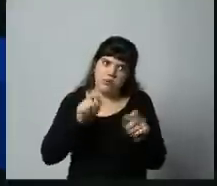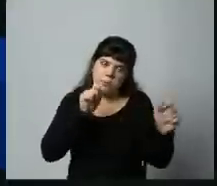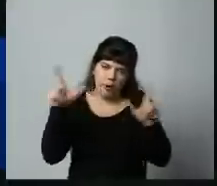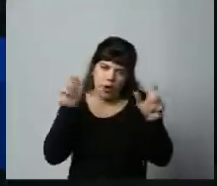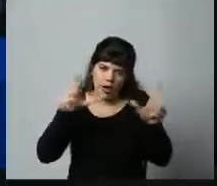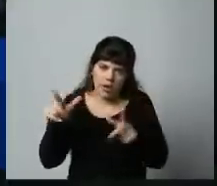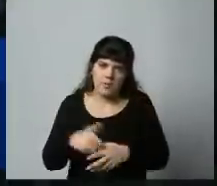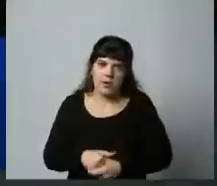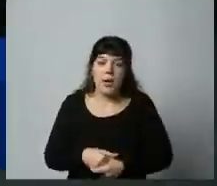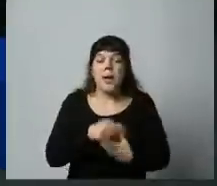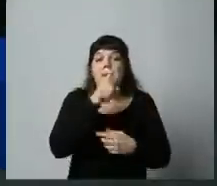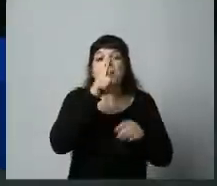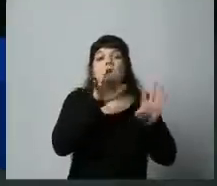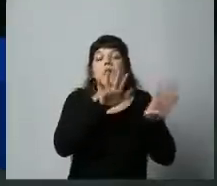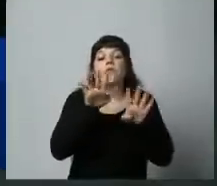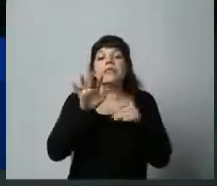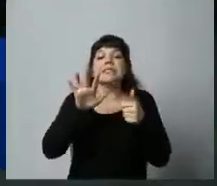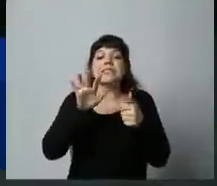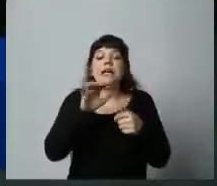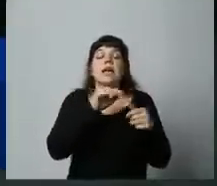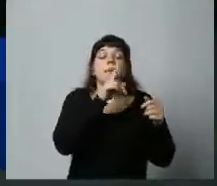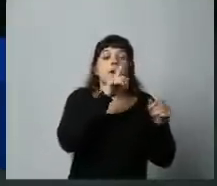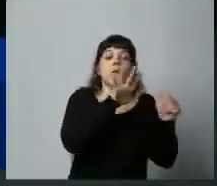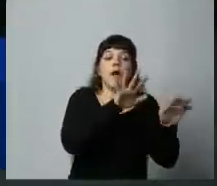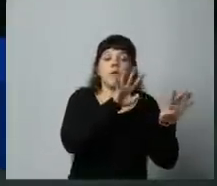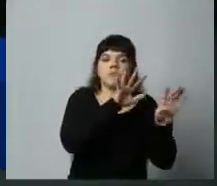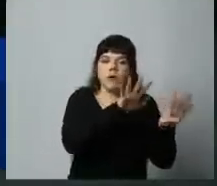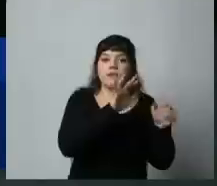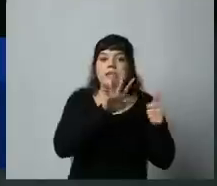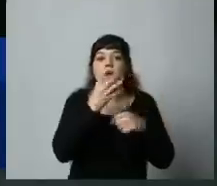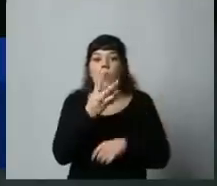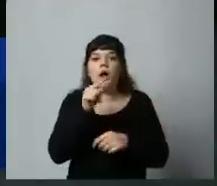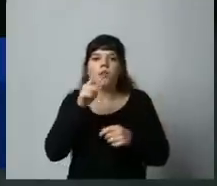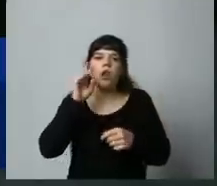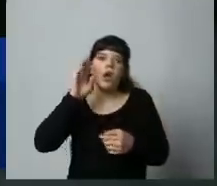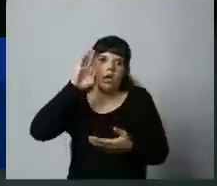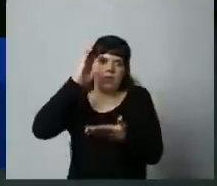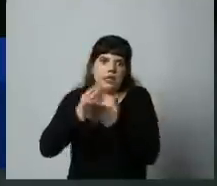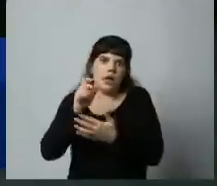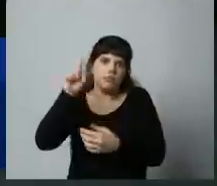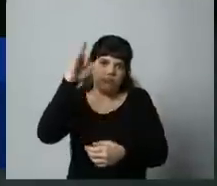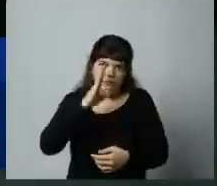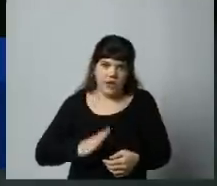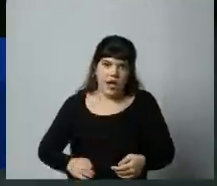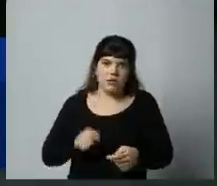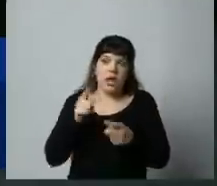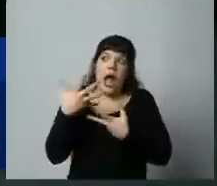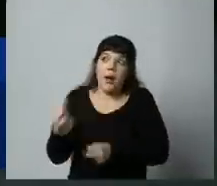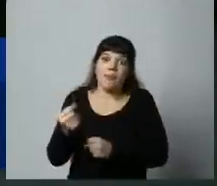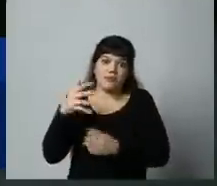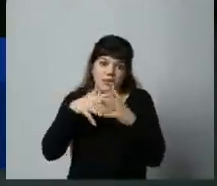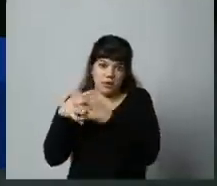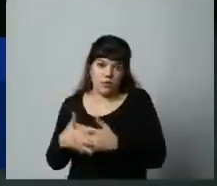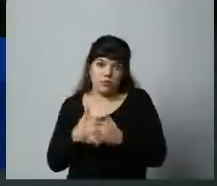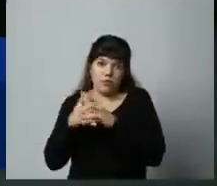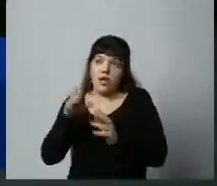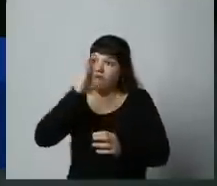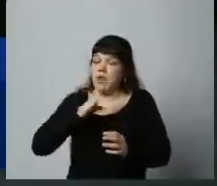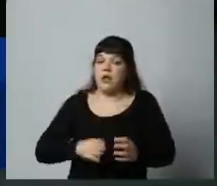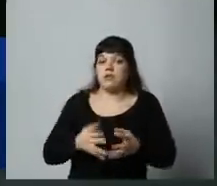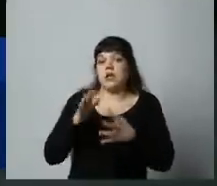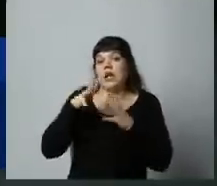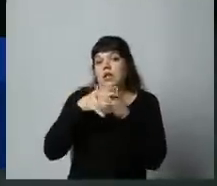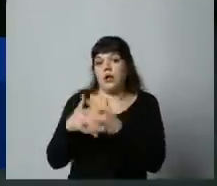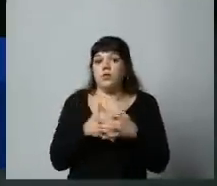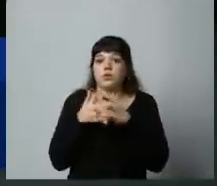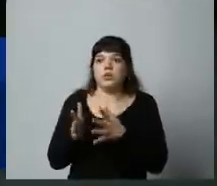en 1964 hay un golpe de estado en Brasil contra Jo gular con apoyo de Estados Unidos Brasil y Estados Unidos nos van a acompañar